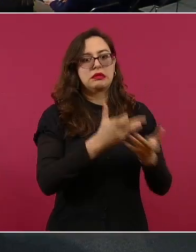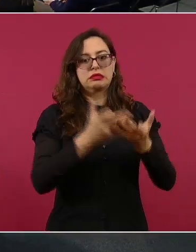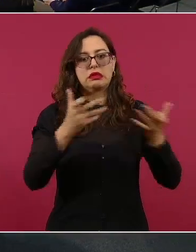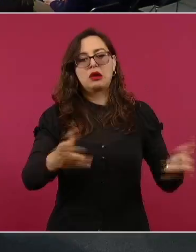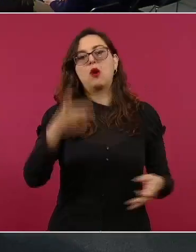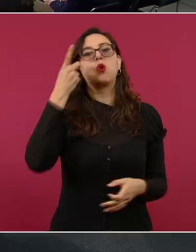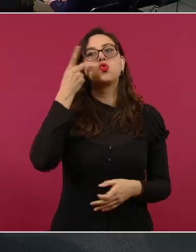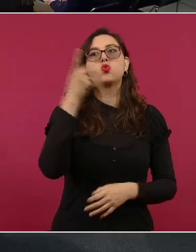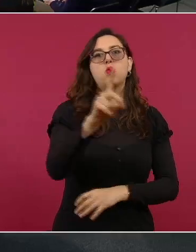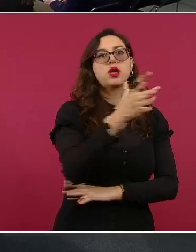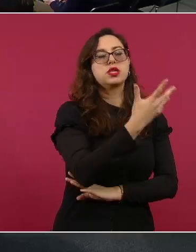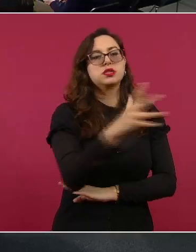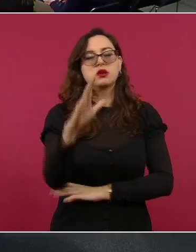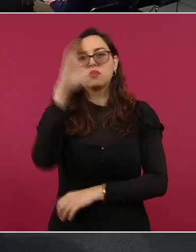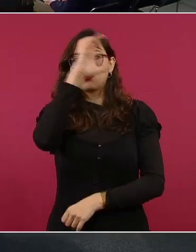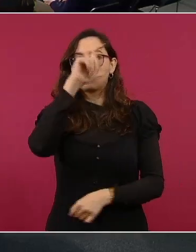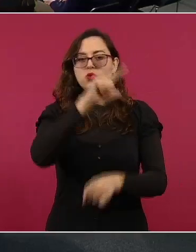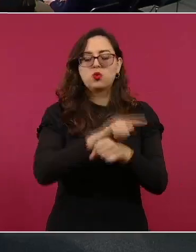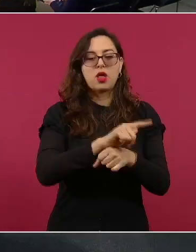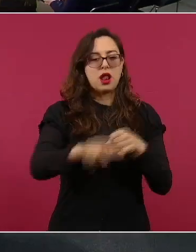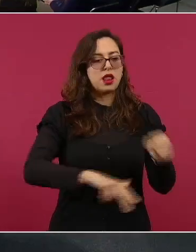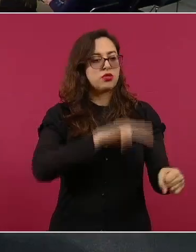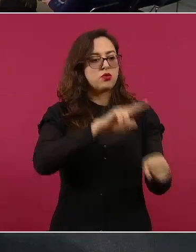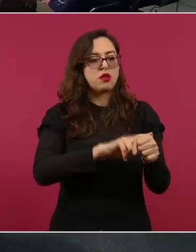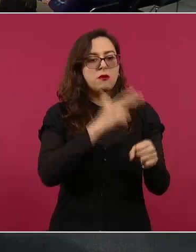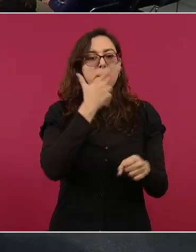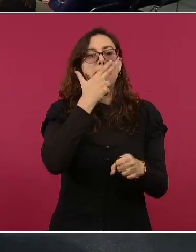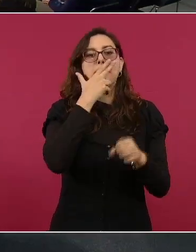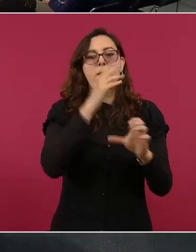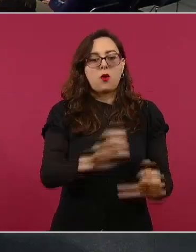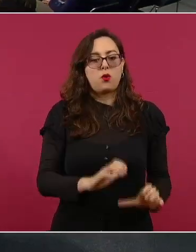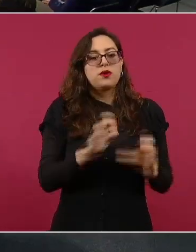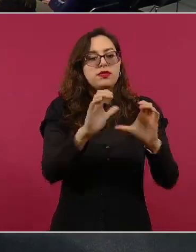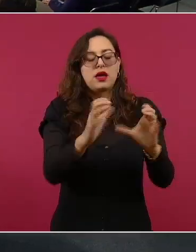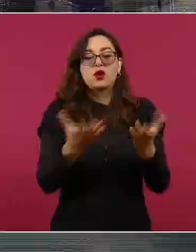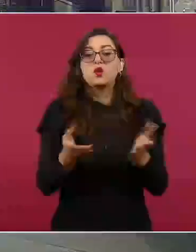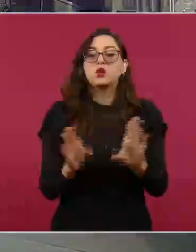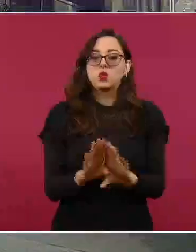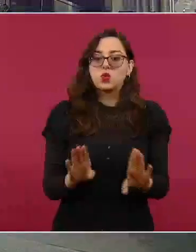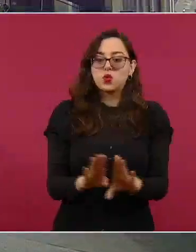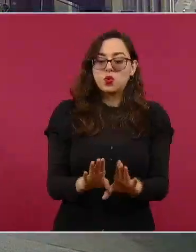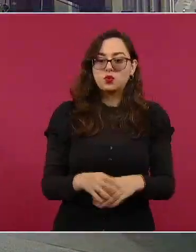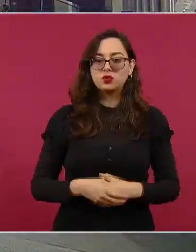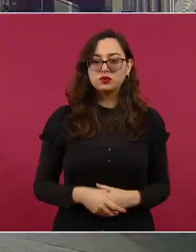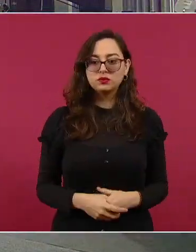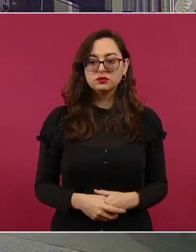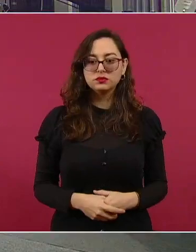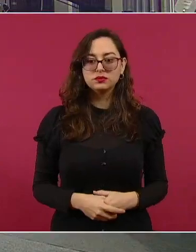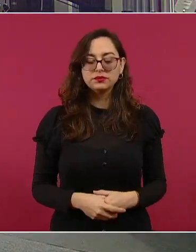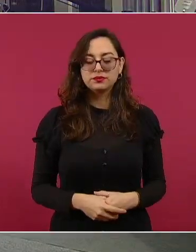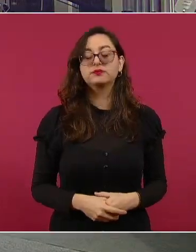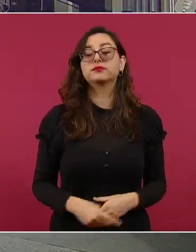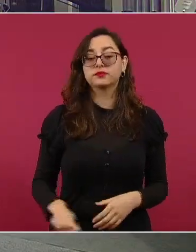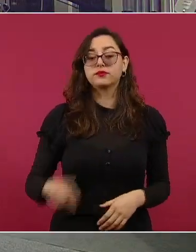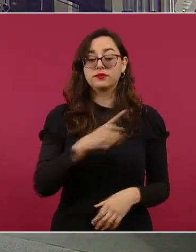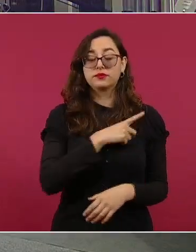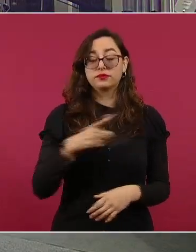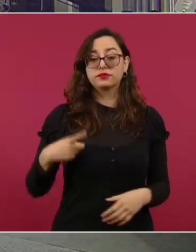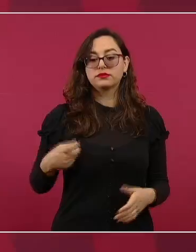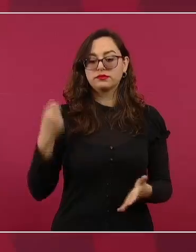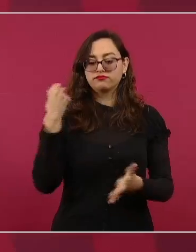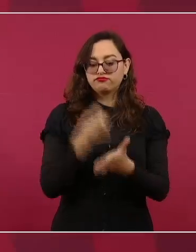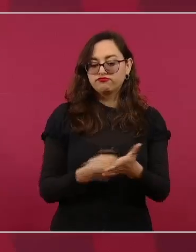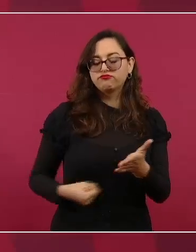entorno ecológico, cultural y natural. Gracias. Pues hay que seguir insistiendo. Lo ha